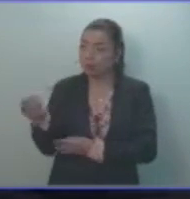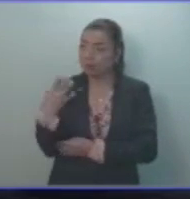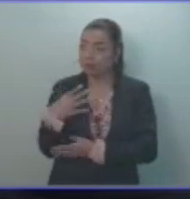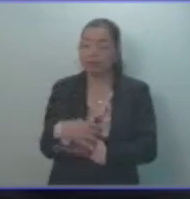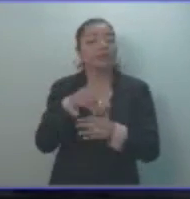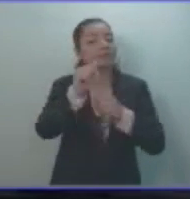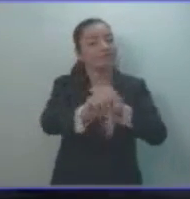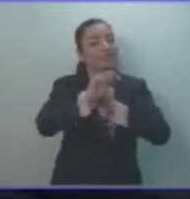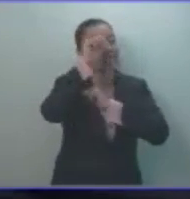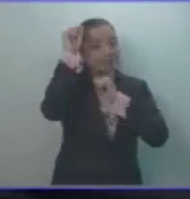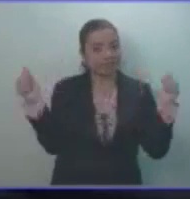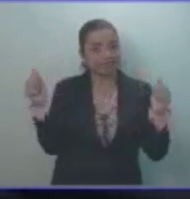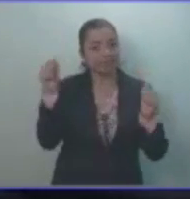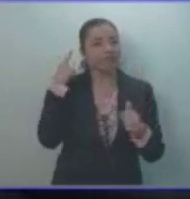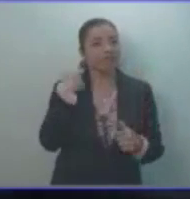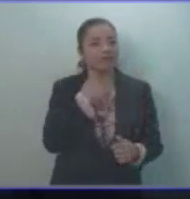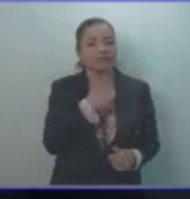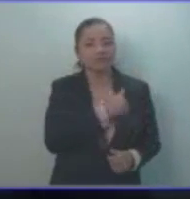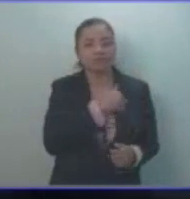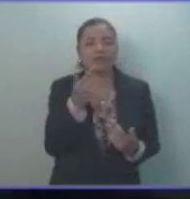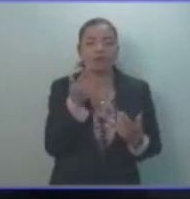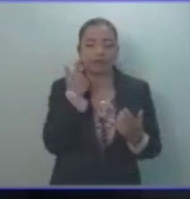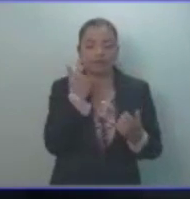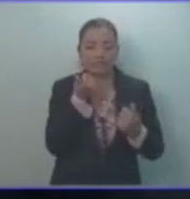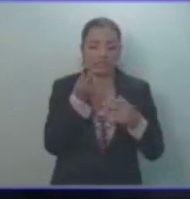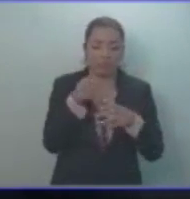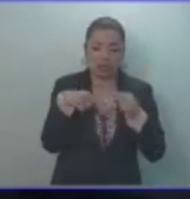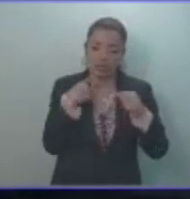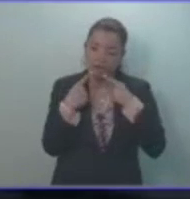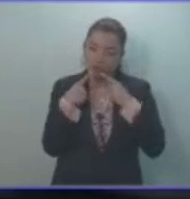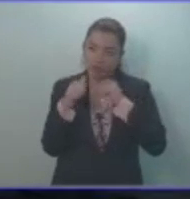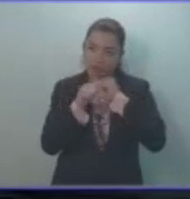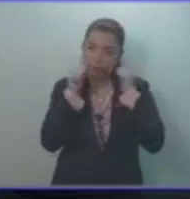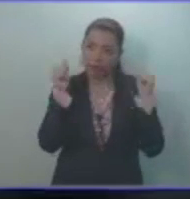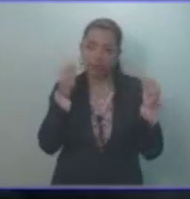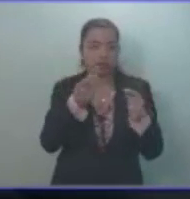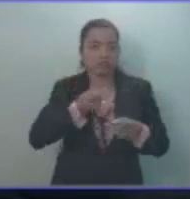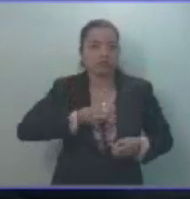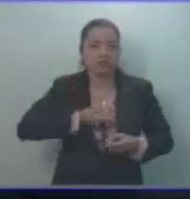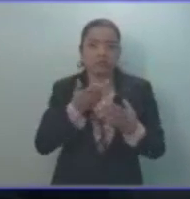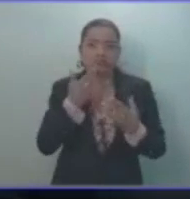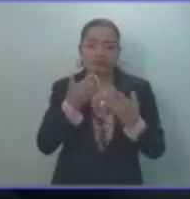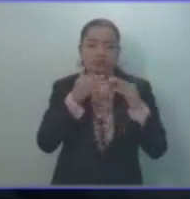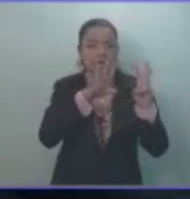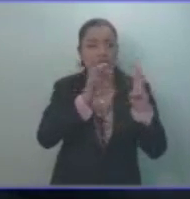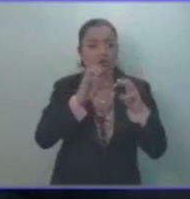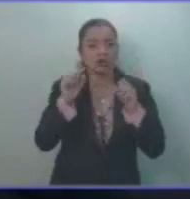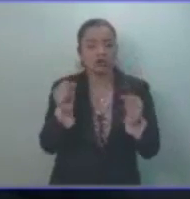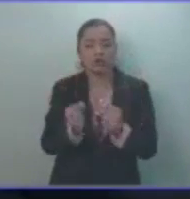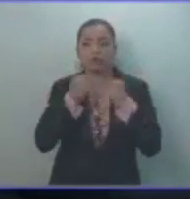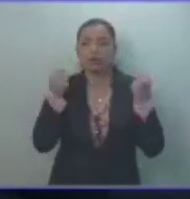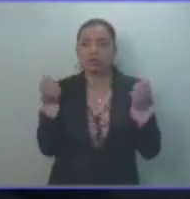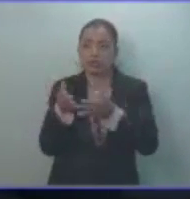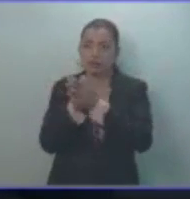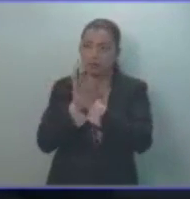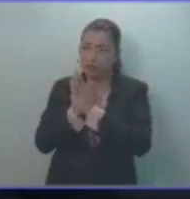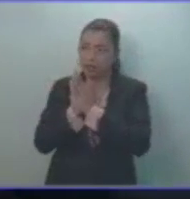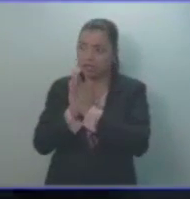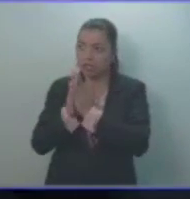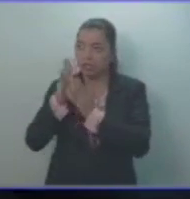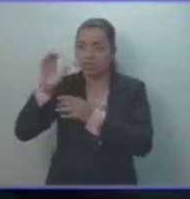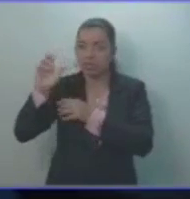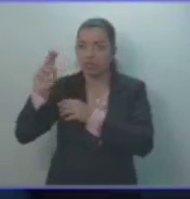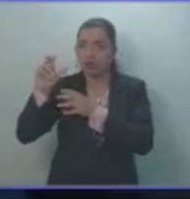Buenos días. Ministro, en la conferencia, en la entrevista de hoy en la mañana usted mencionaba que 800 millones lo solicitarán en